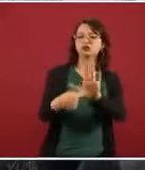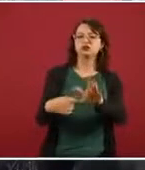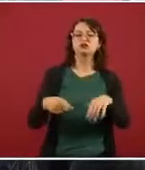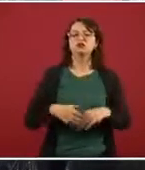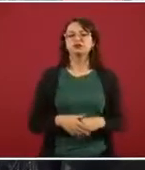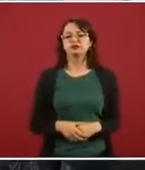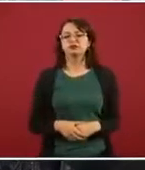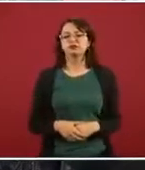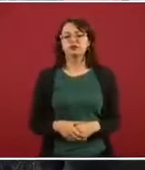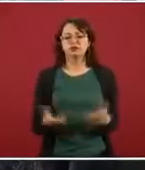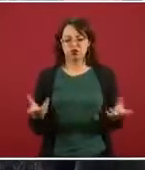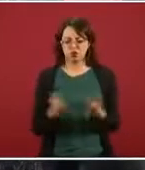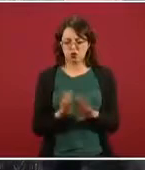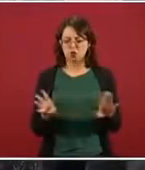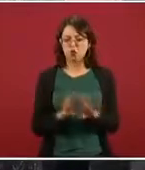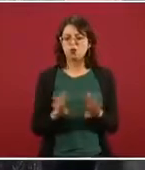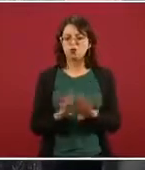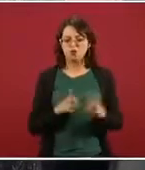cómo se elaboran,